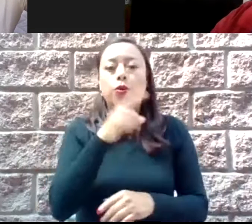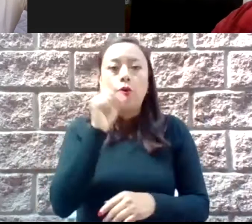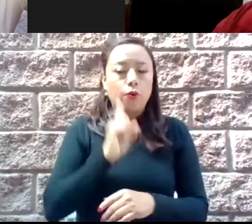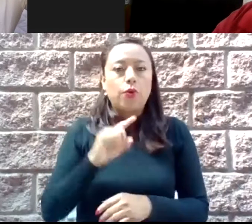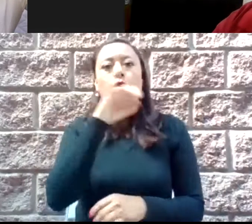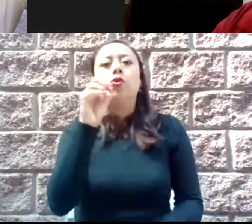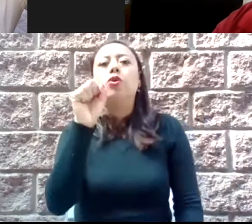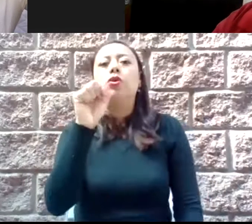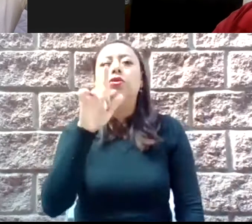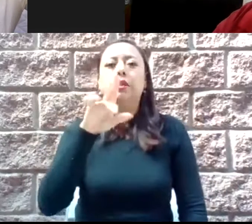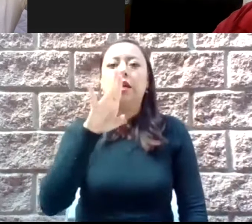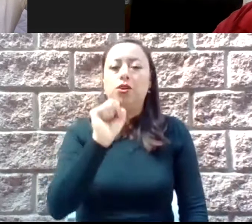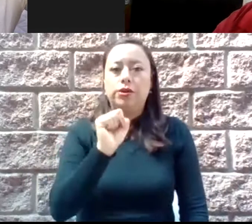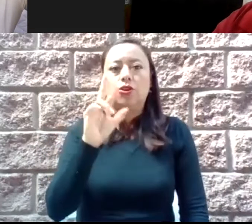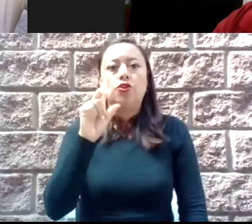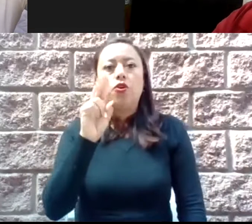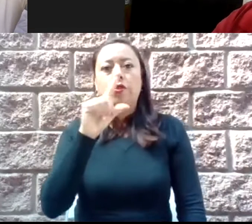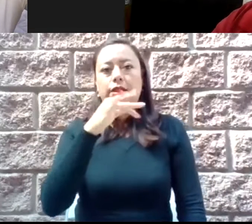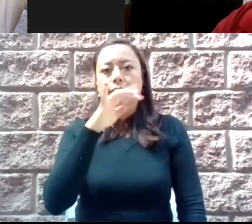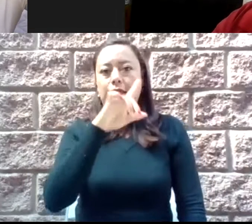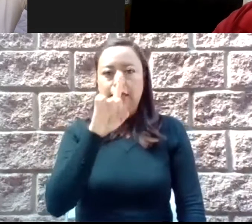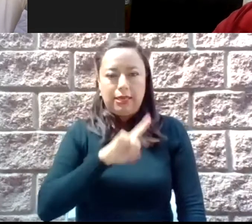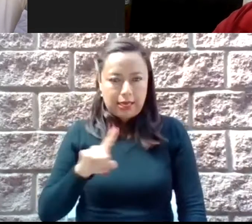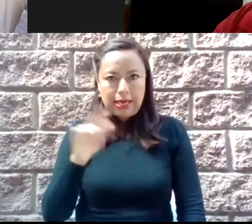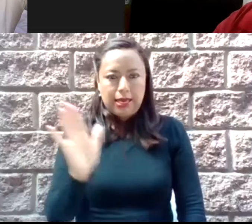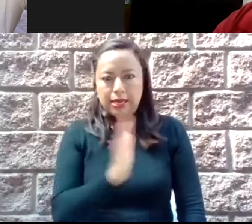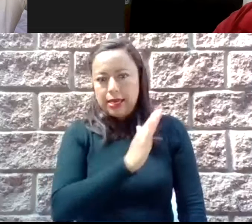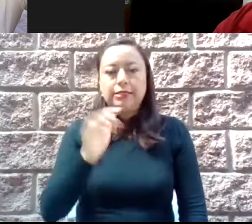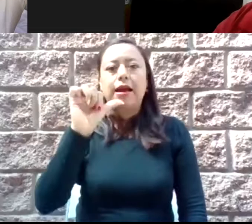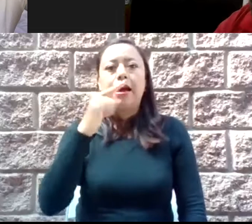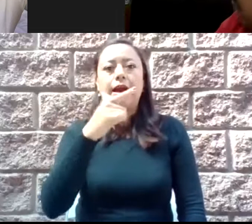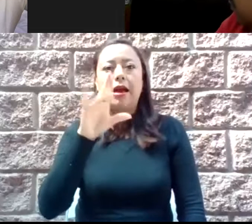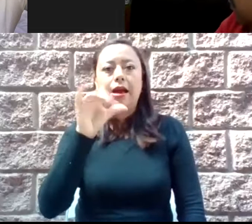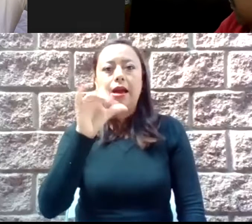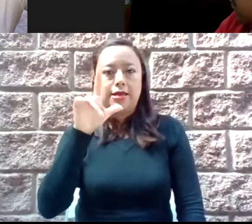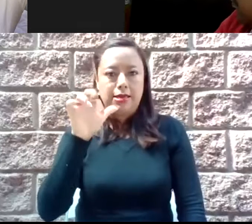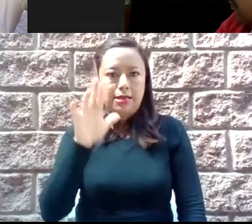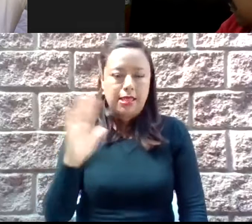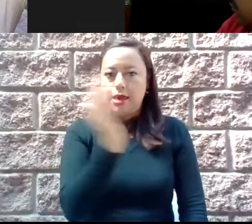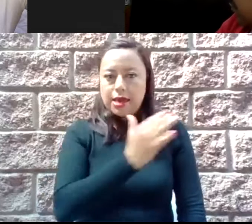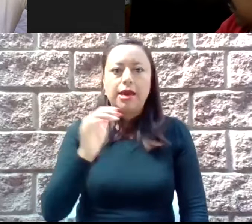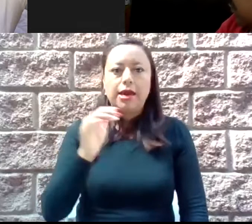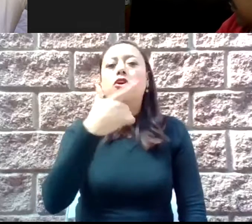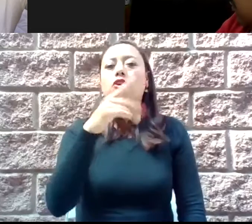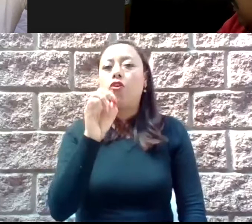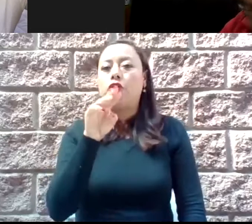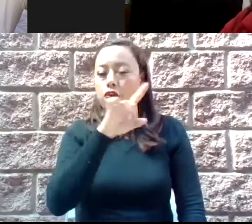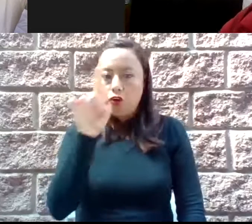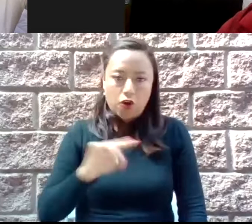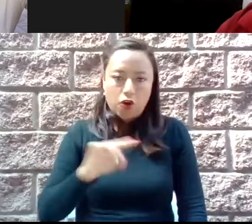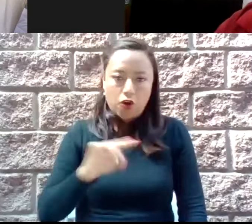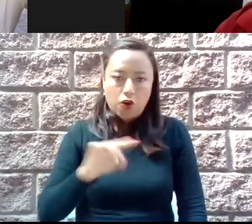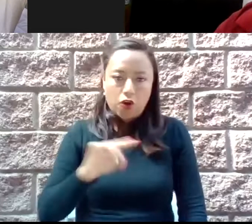Díaz de León, María Guadalupe Aguilar Solache, Leonor Gómez Otegui, Eleazar Rubio Aldarán y la de la voz Ana